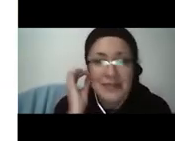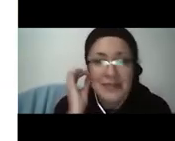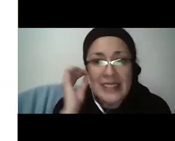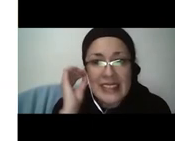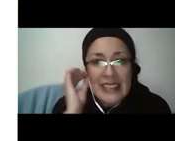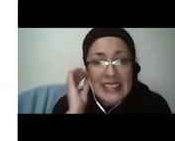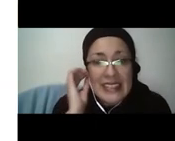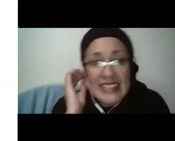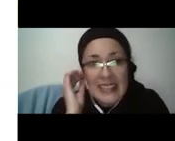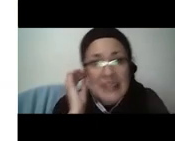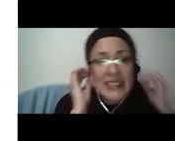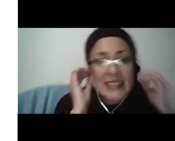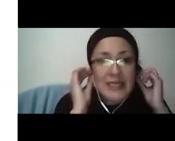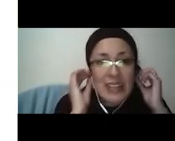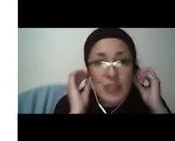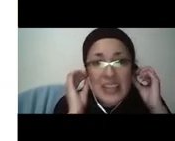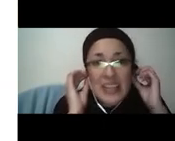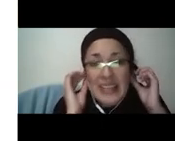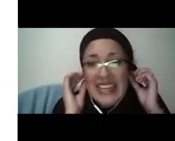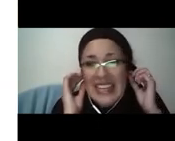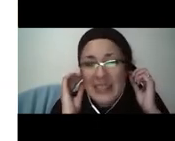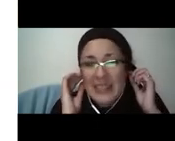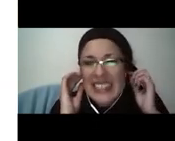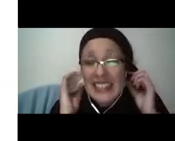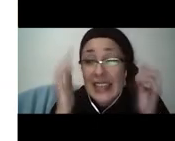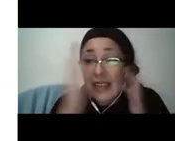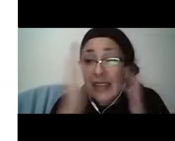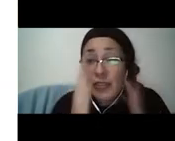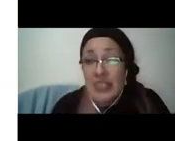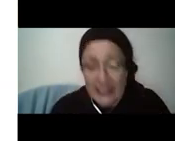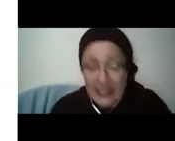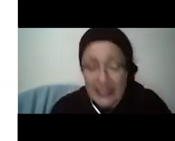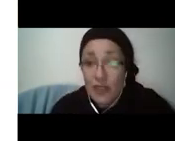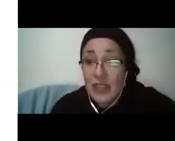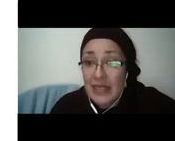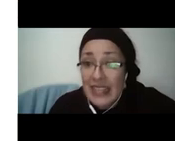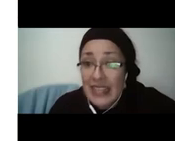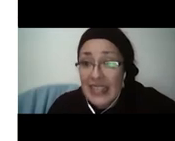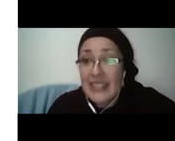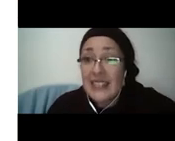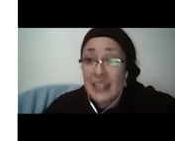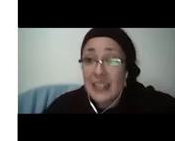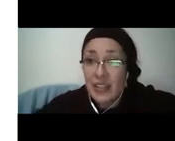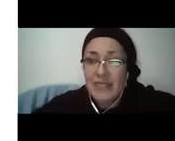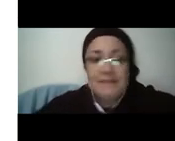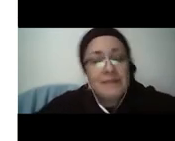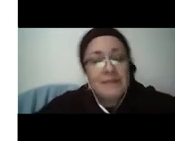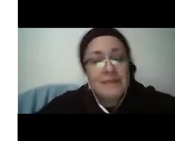¿Sí? Exactamente, en la comuna de María Elena, está en realidad en la frontera entre la comuna de María Elena y Sierra